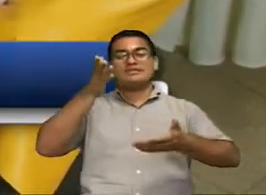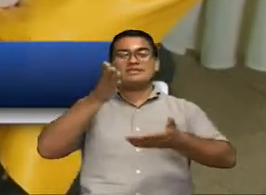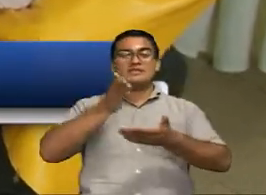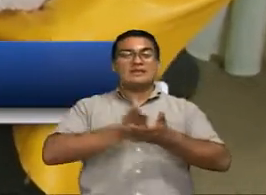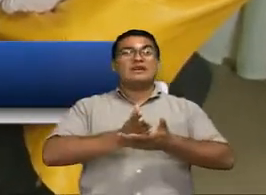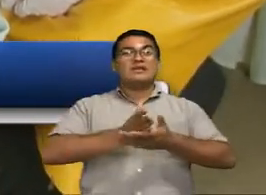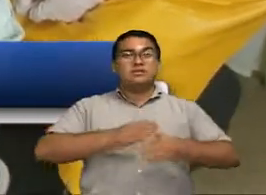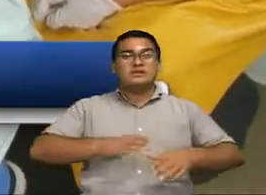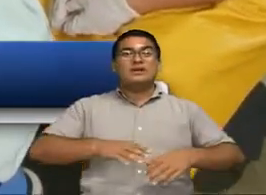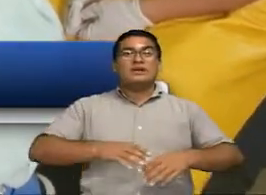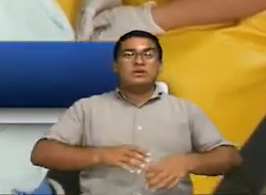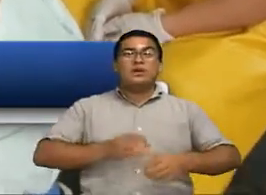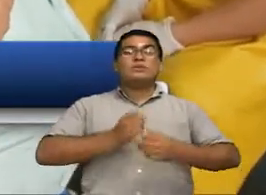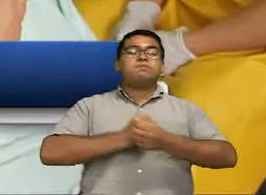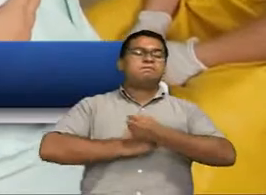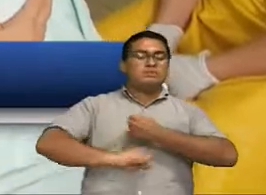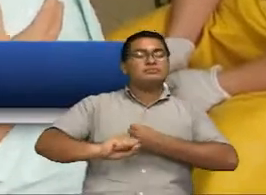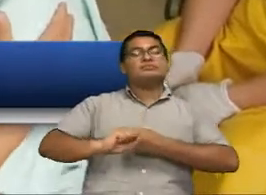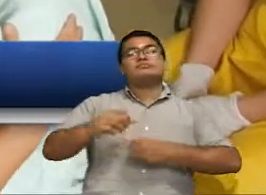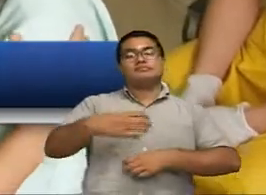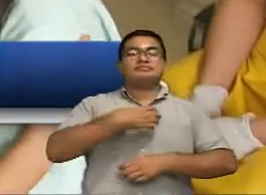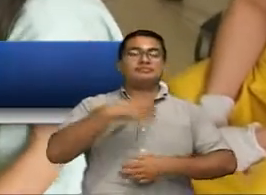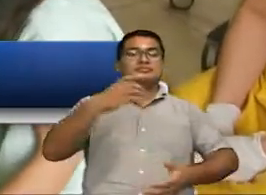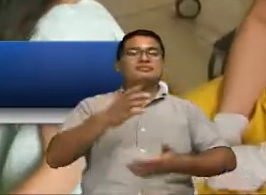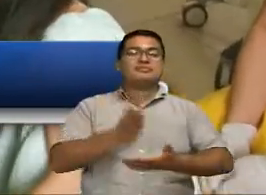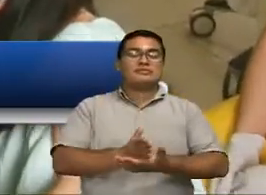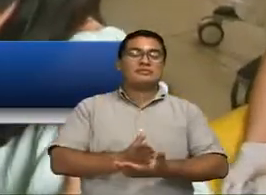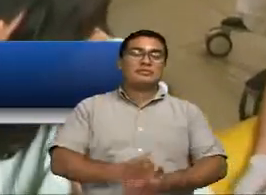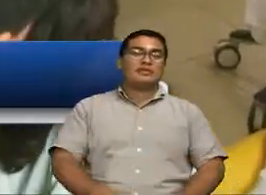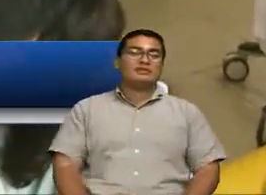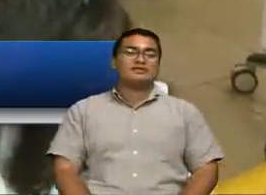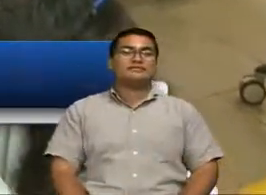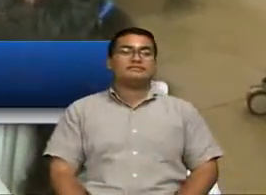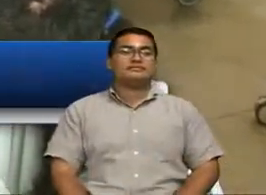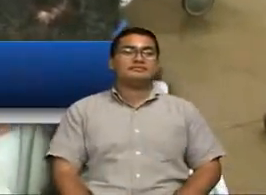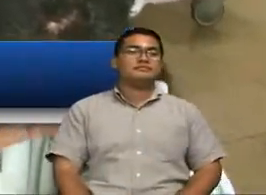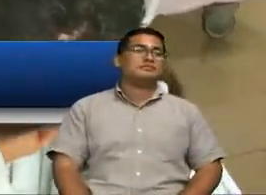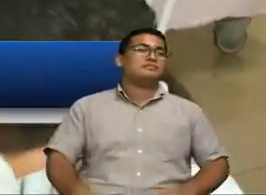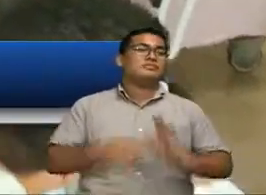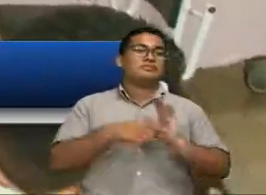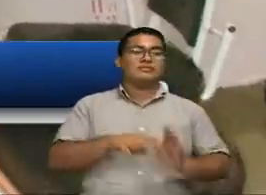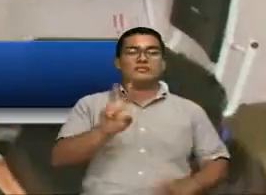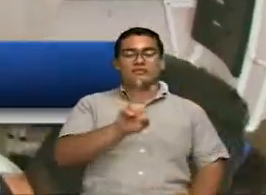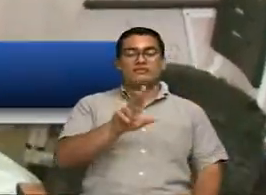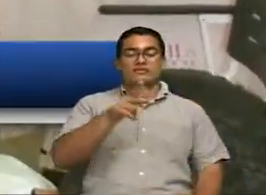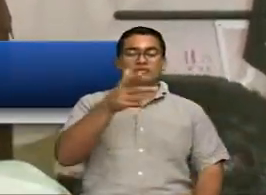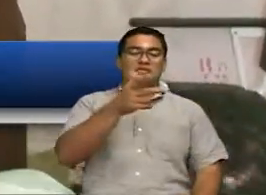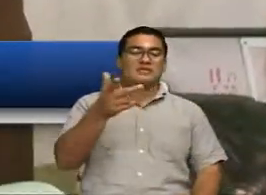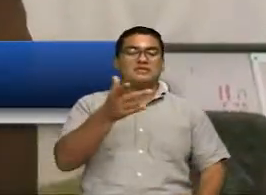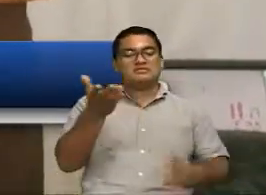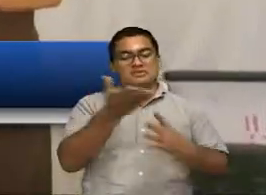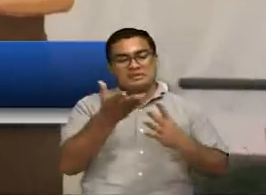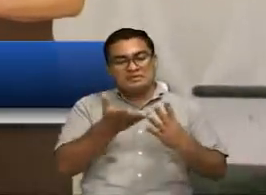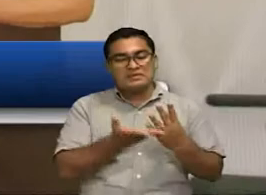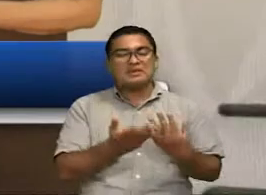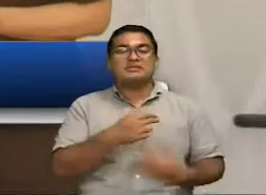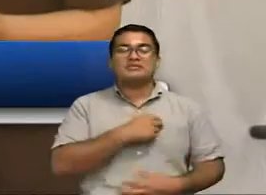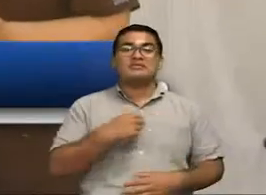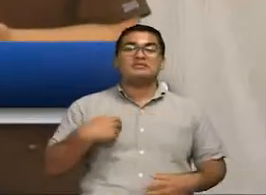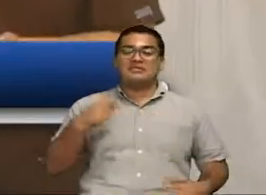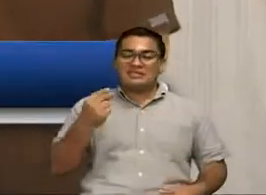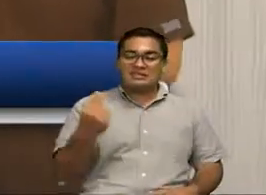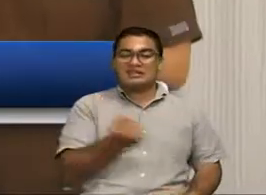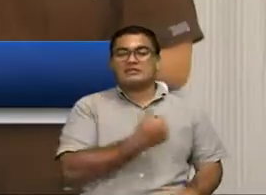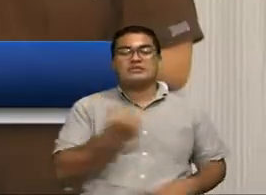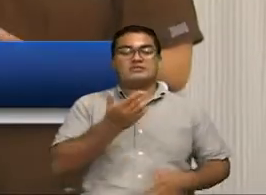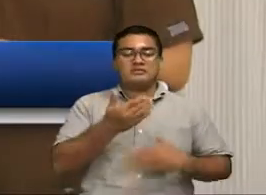hace así o va al expulsivo. Ahora, en esas 28 posiciones, para hacer más rápido el